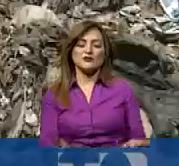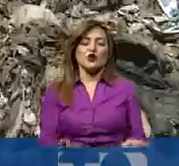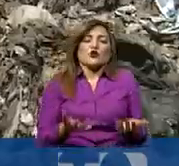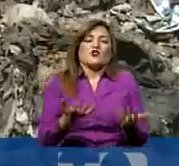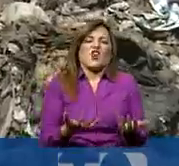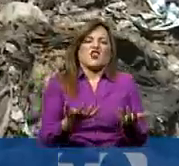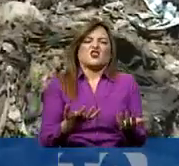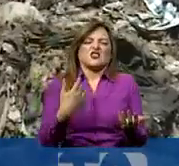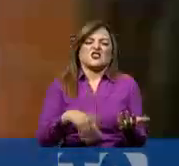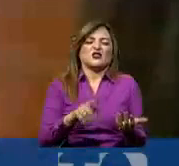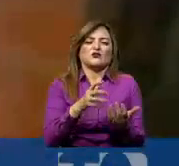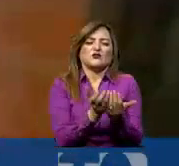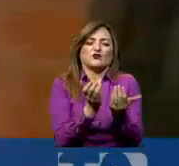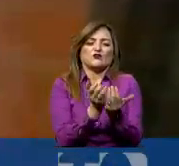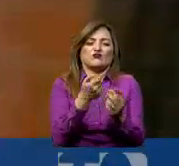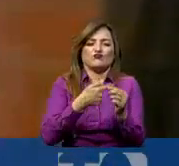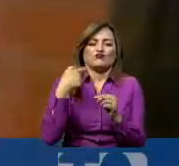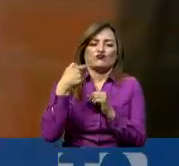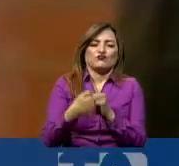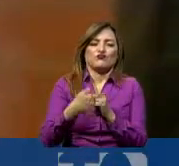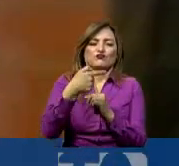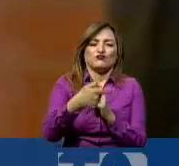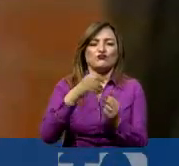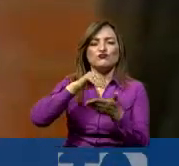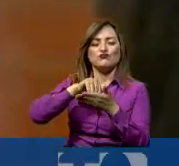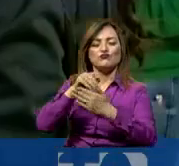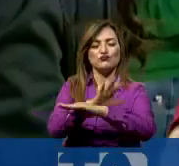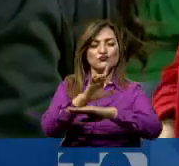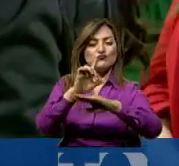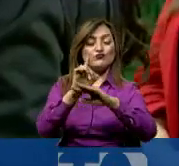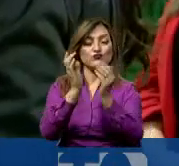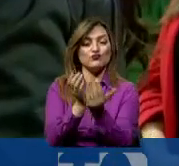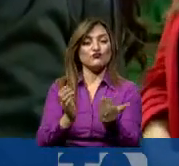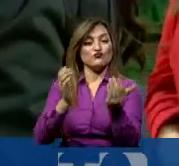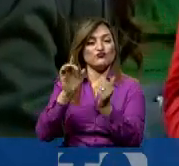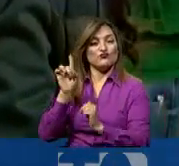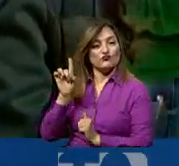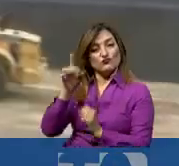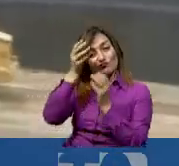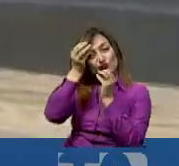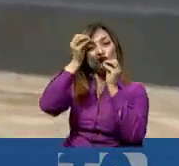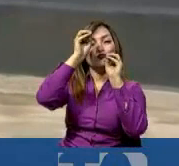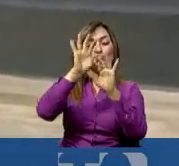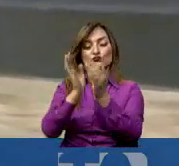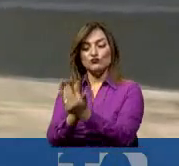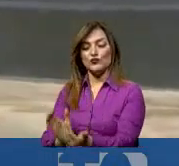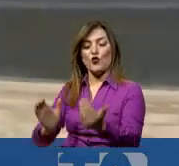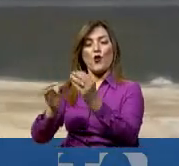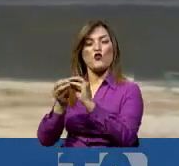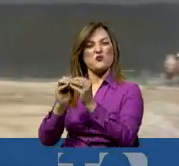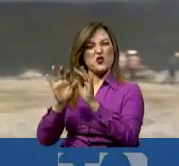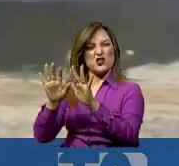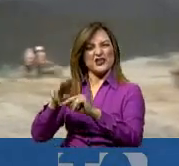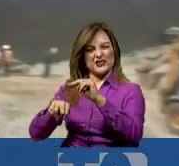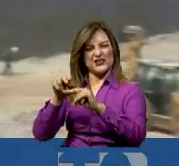se generan en Quito cada día. Esto después de que el miembro del directorio del EMGIRS, Eduardo del Pozo, diera a conocer que el cubeto 10 copó toda